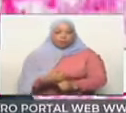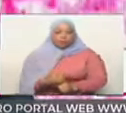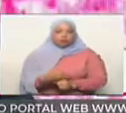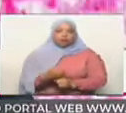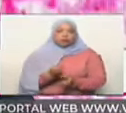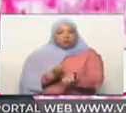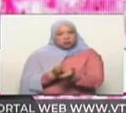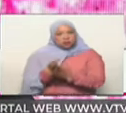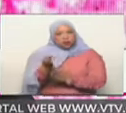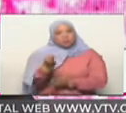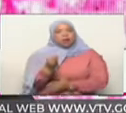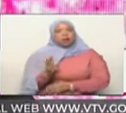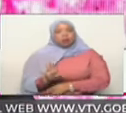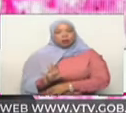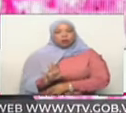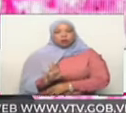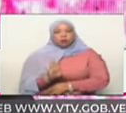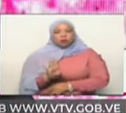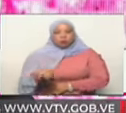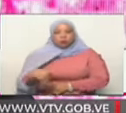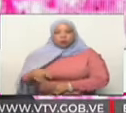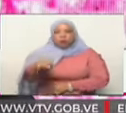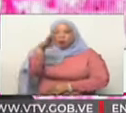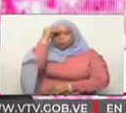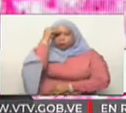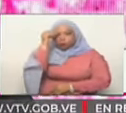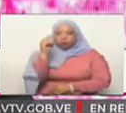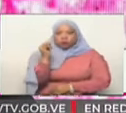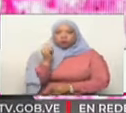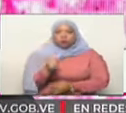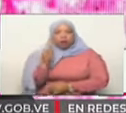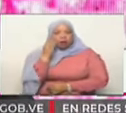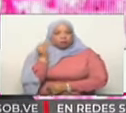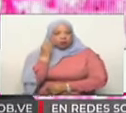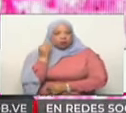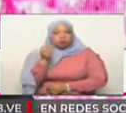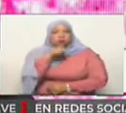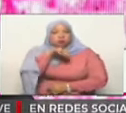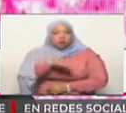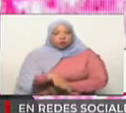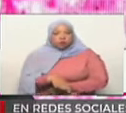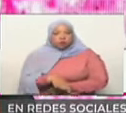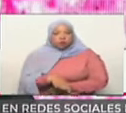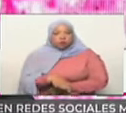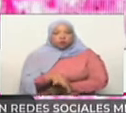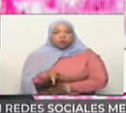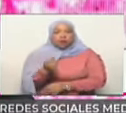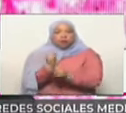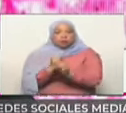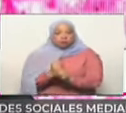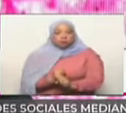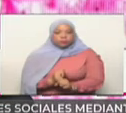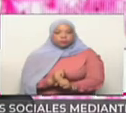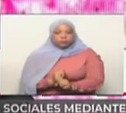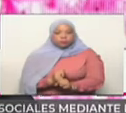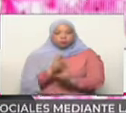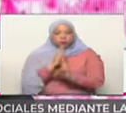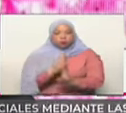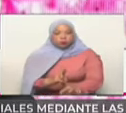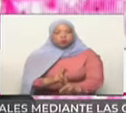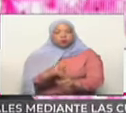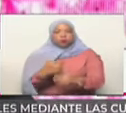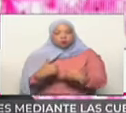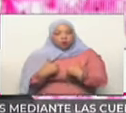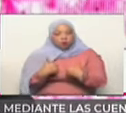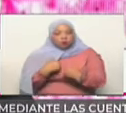siempre, lo hemos aprendido en nuestra experiencia histórica, hay que esperar resultados de los